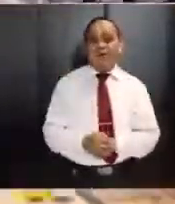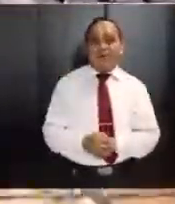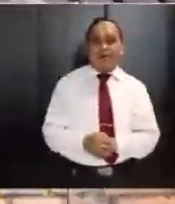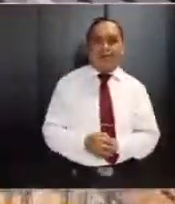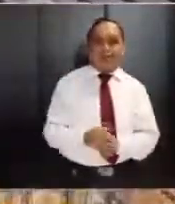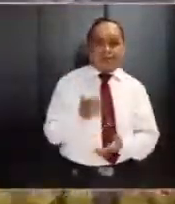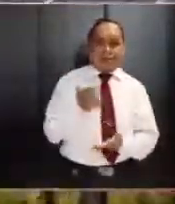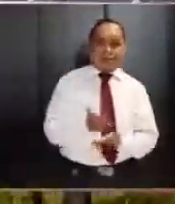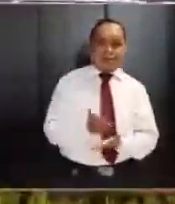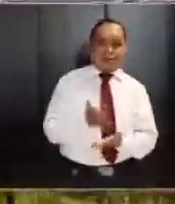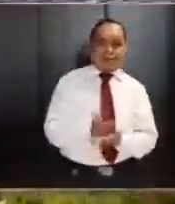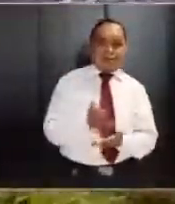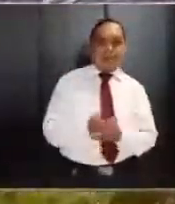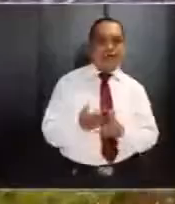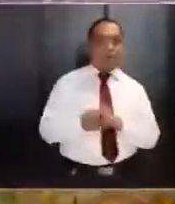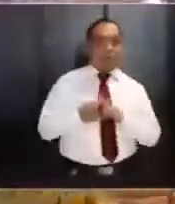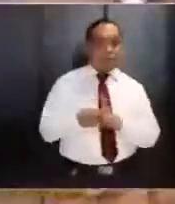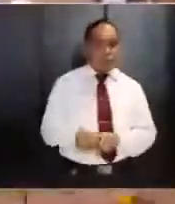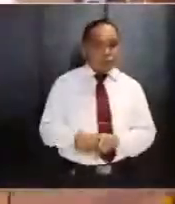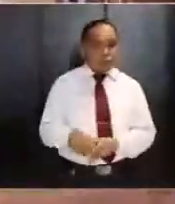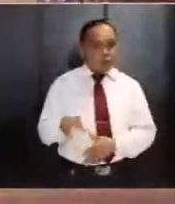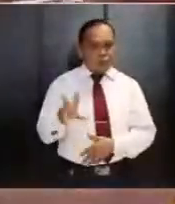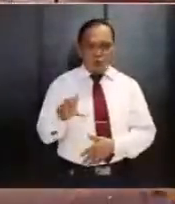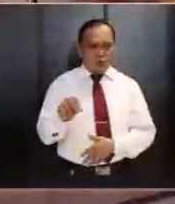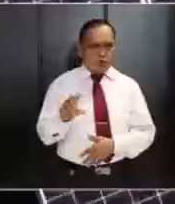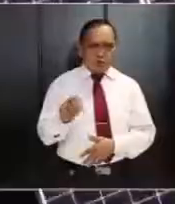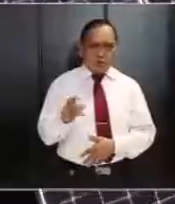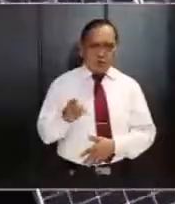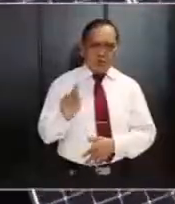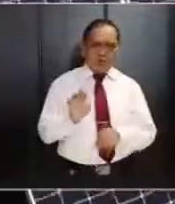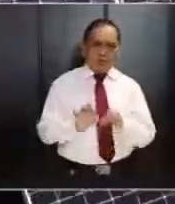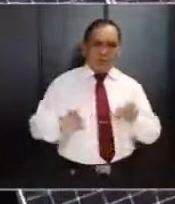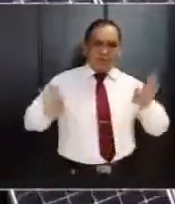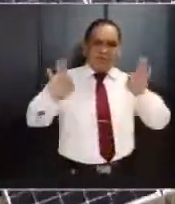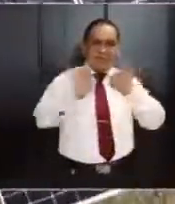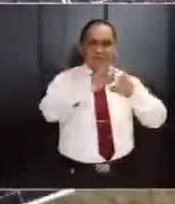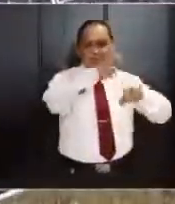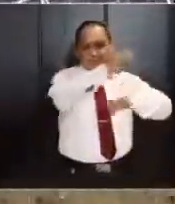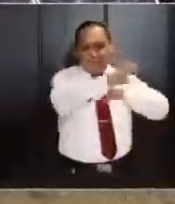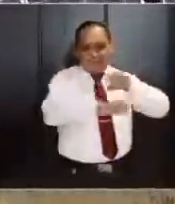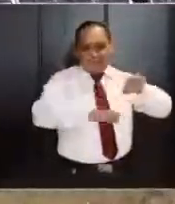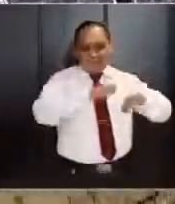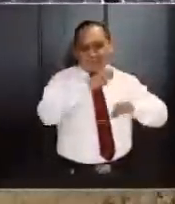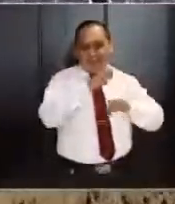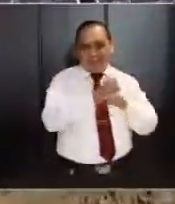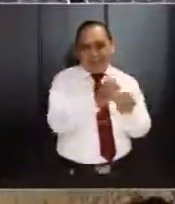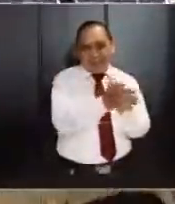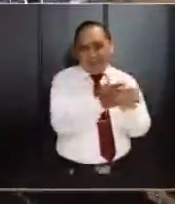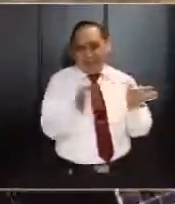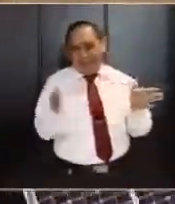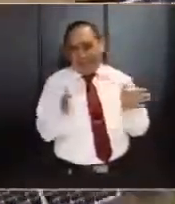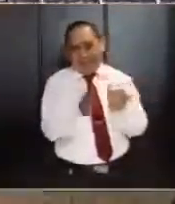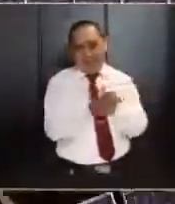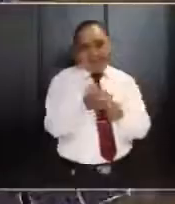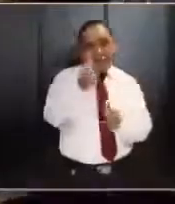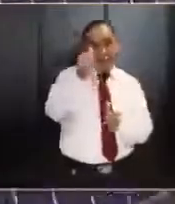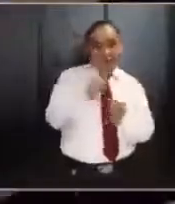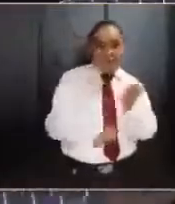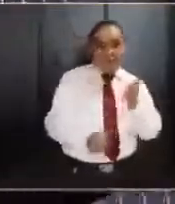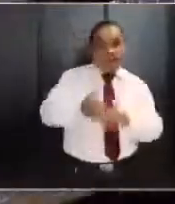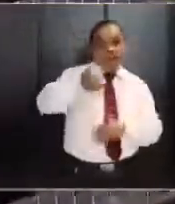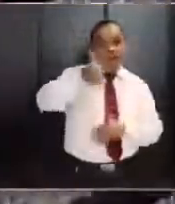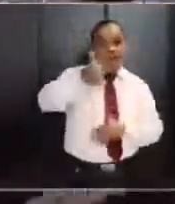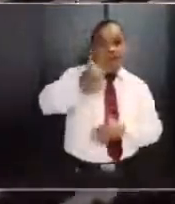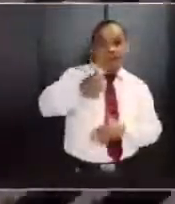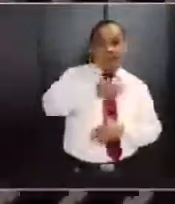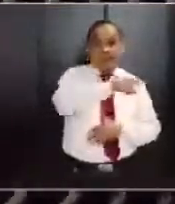contempla una inversión inicial, eso es muy importante. Las empresas van a tener un periodo de gracia de 6 meses sin pagar